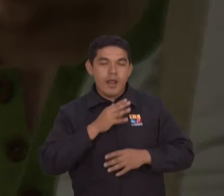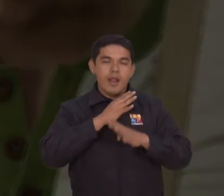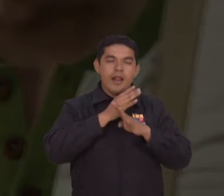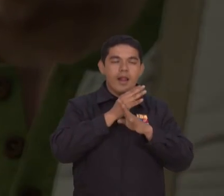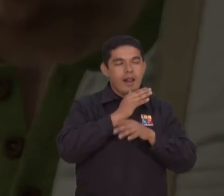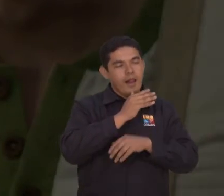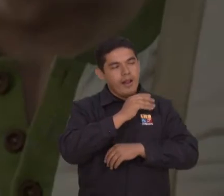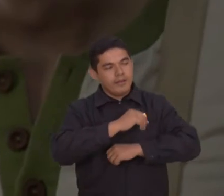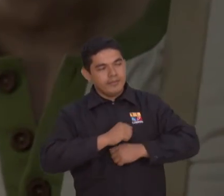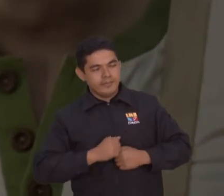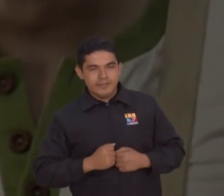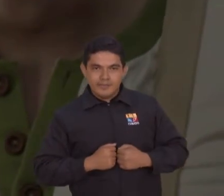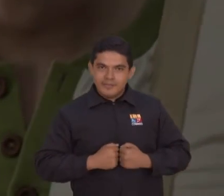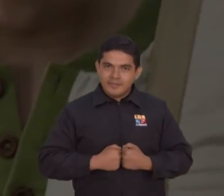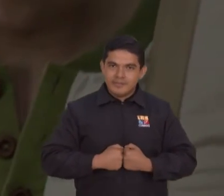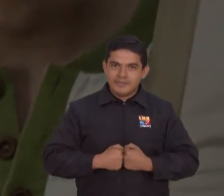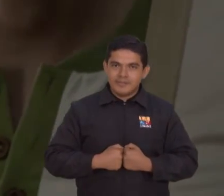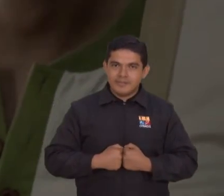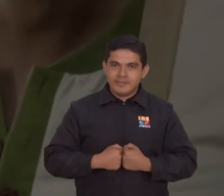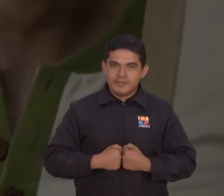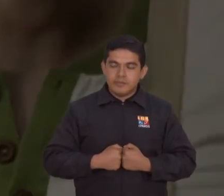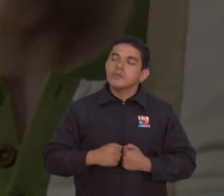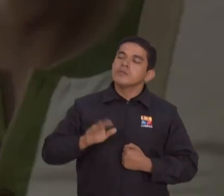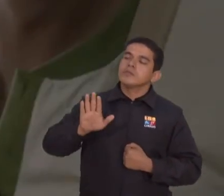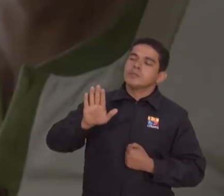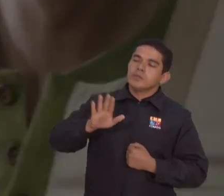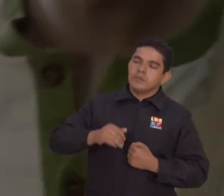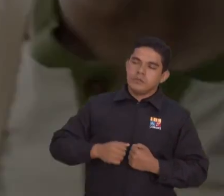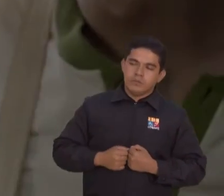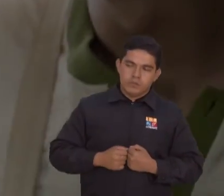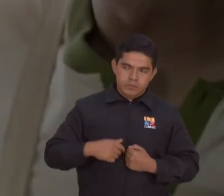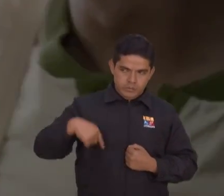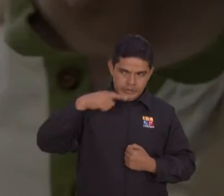suyo. Ya le traigo.